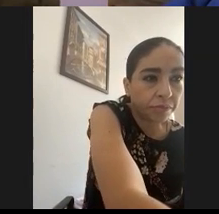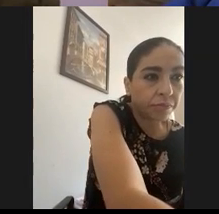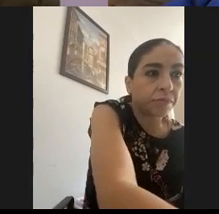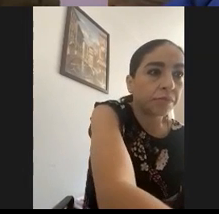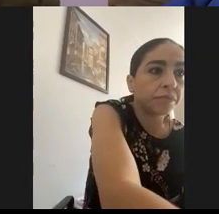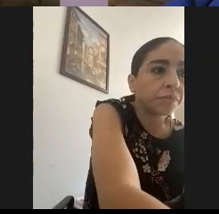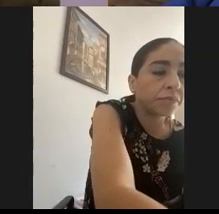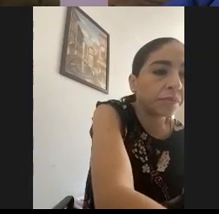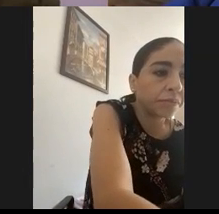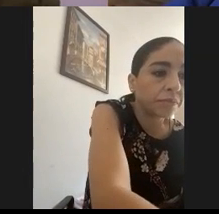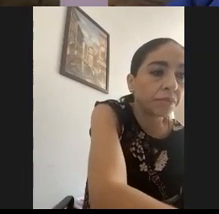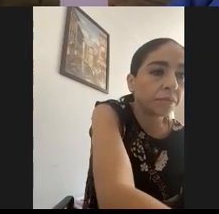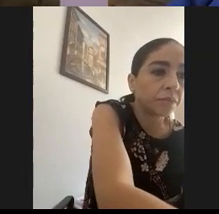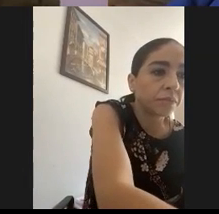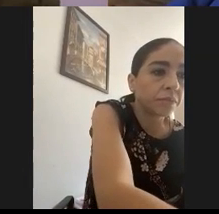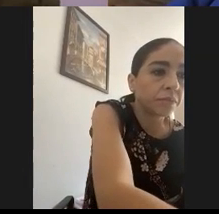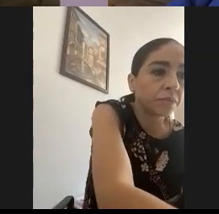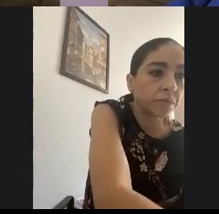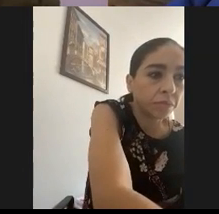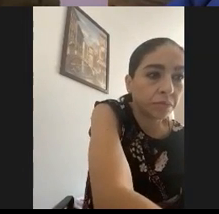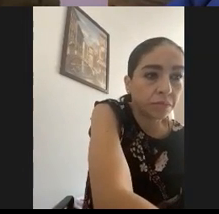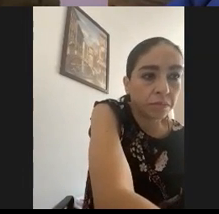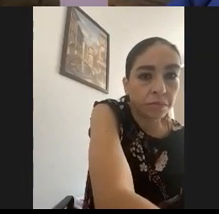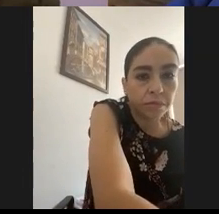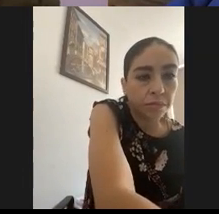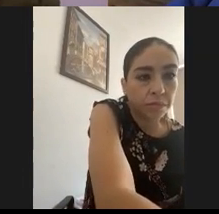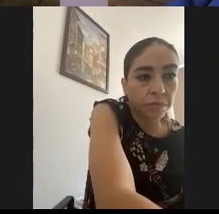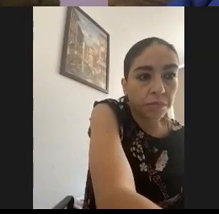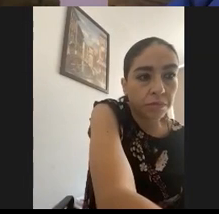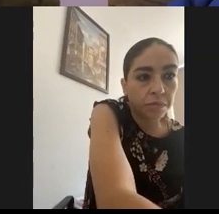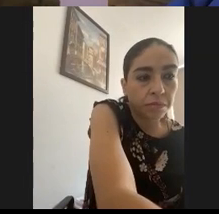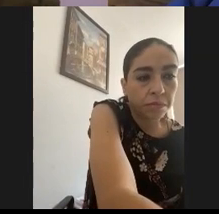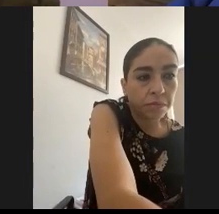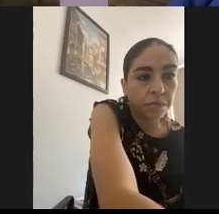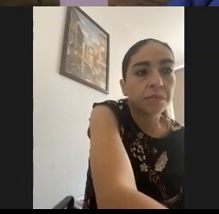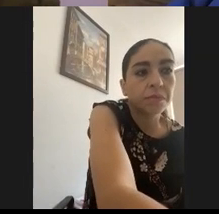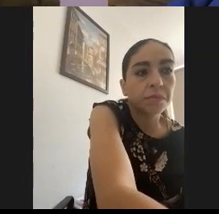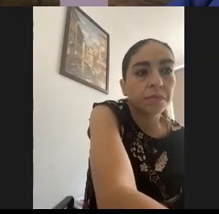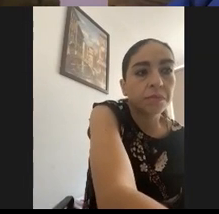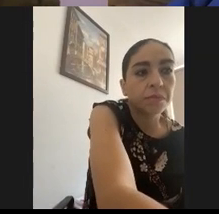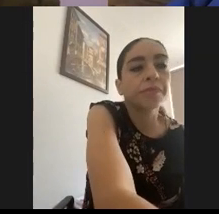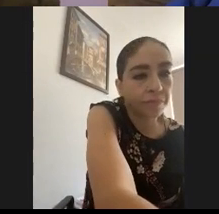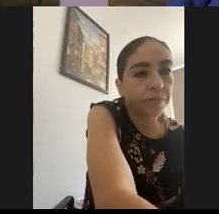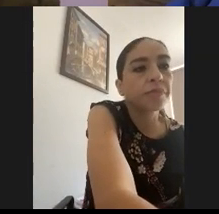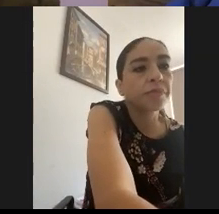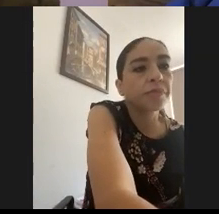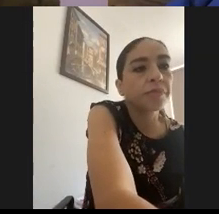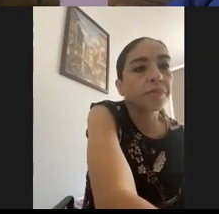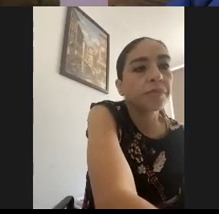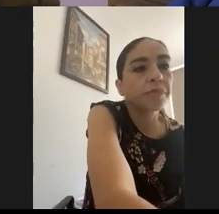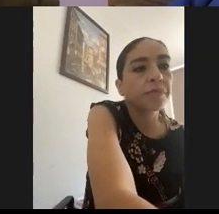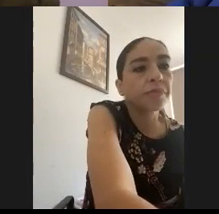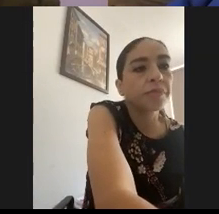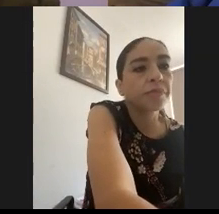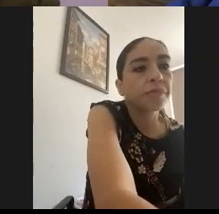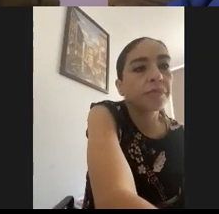estoy también en el entendido que cuando ejecutas, te presentas con cosas que no están dentro del plan. Sin